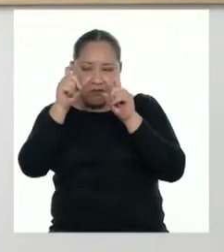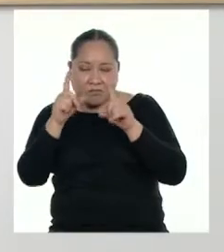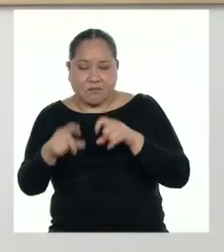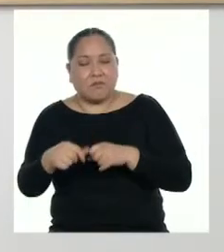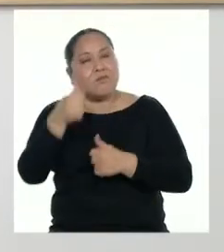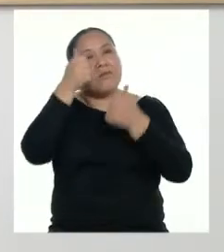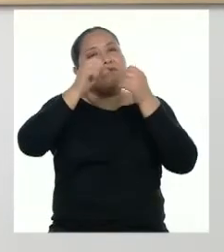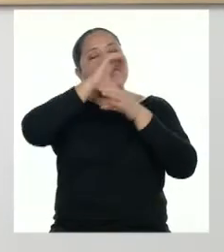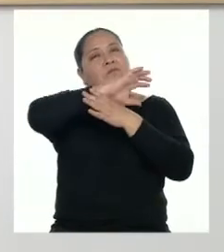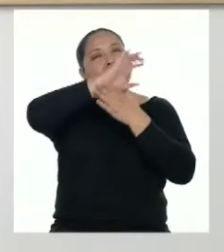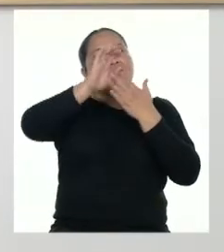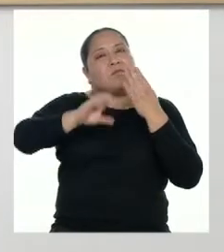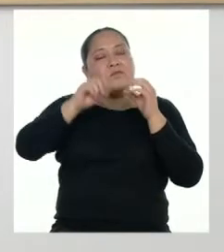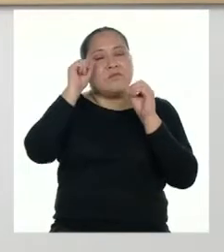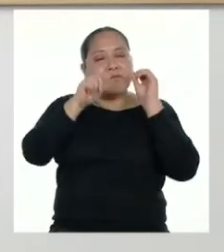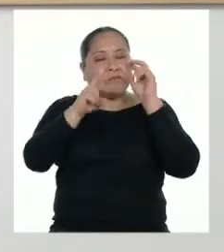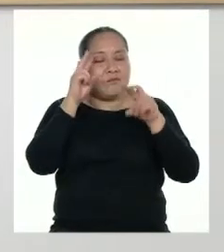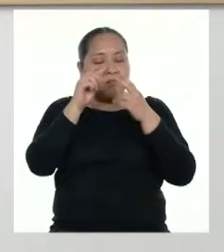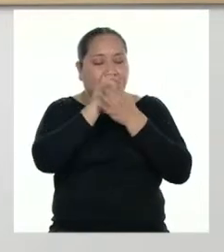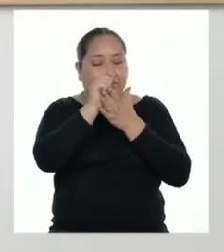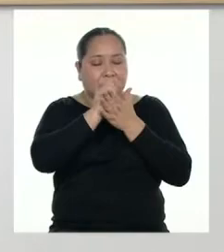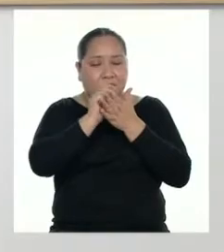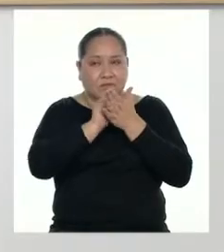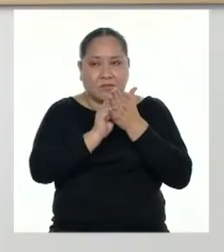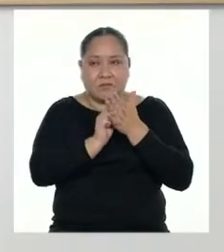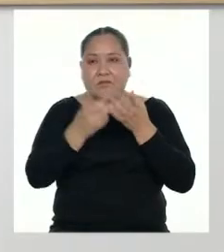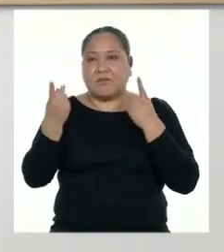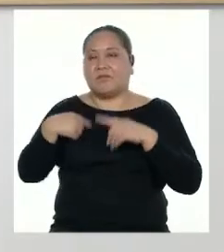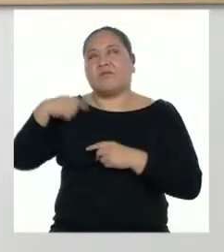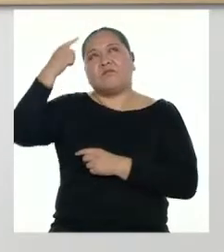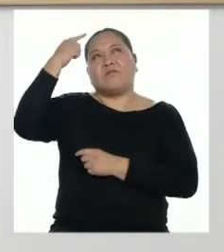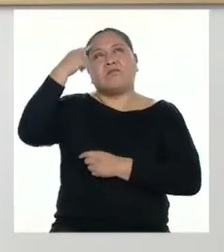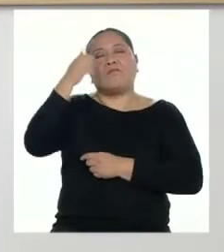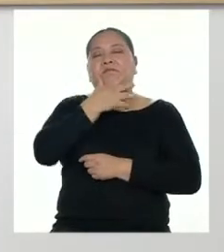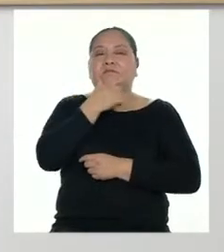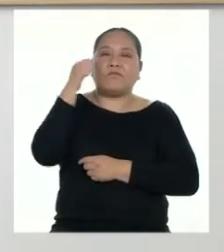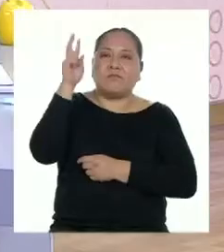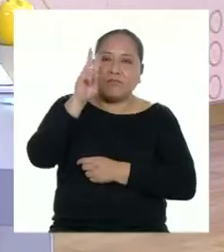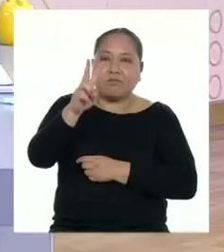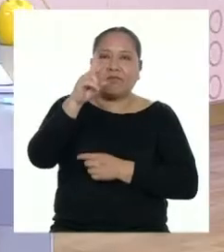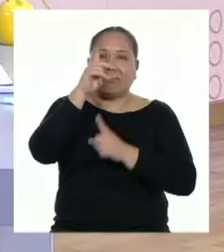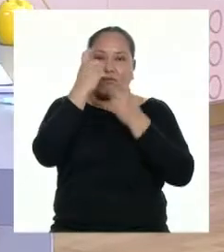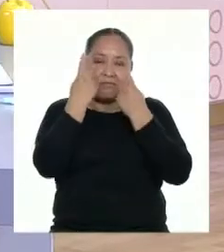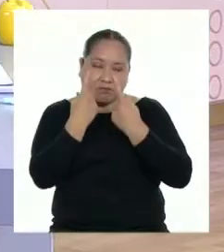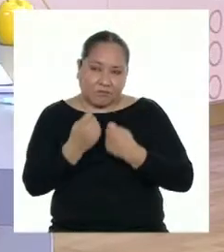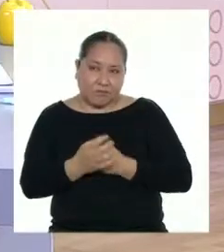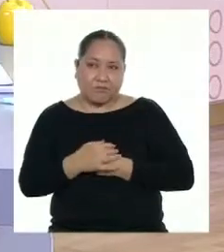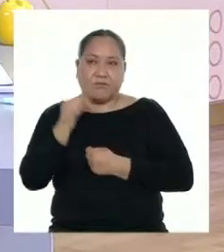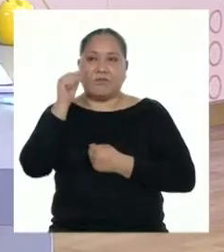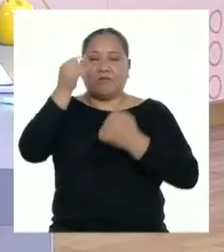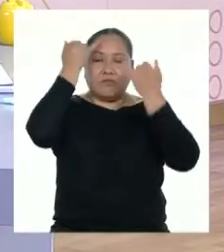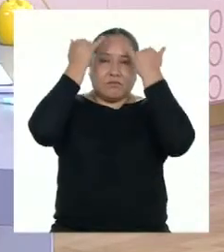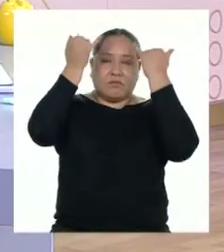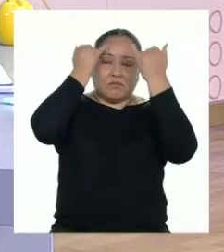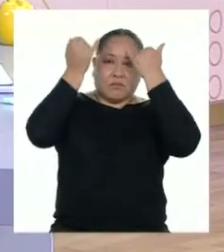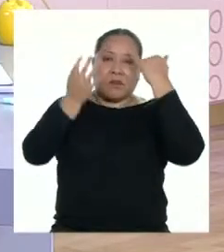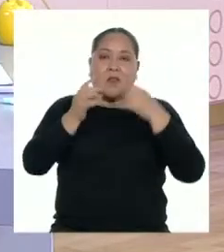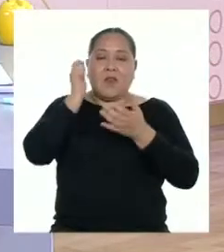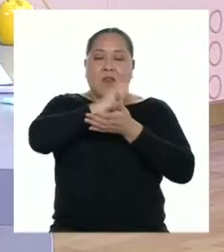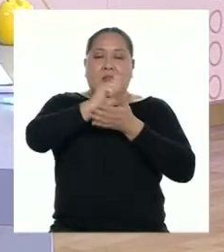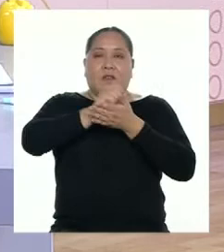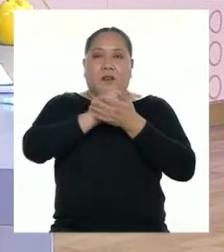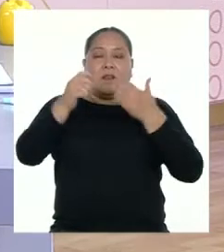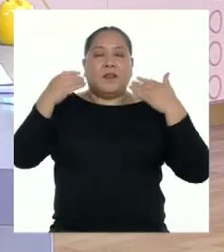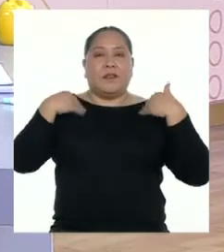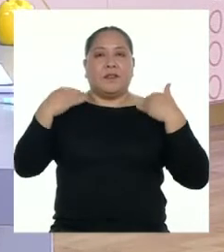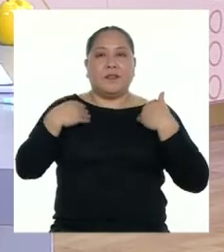estamos revisando en nuestro texto cuando nos planteamos estas dos preguntas? Que las ideas del texto tengan coherencia y